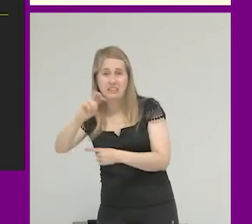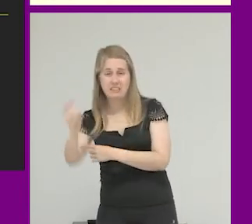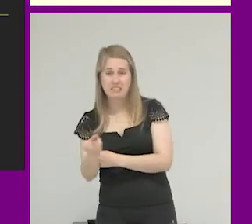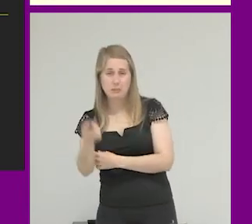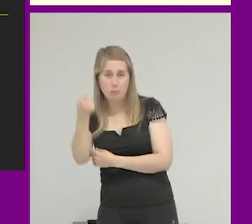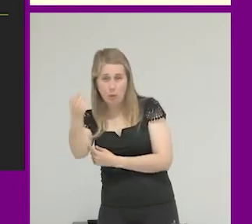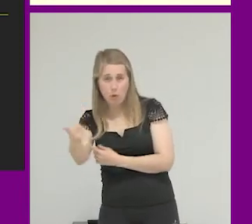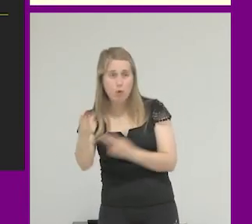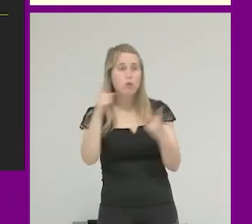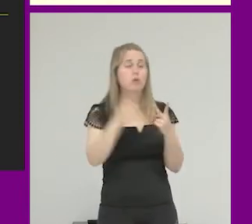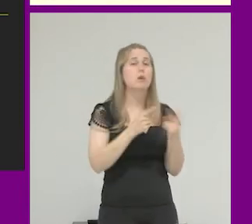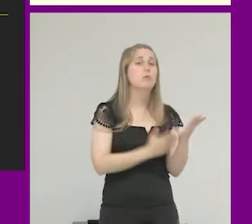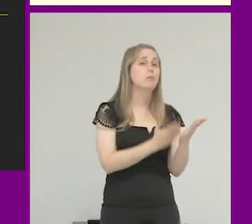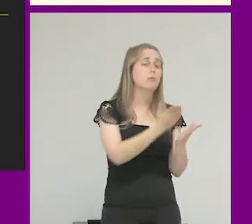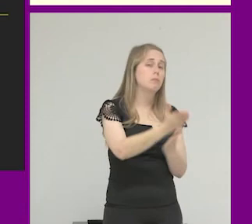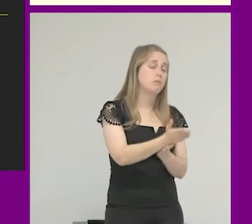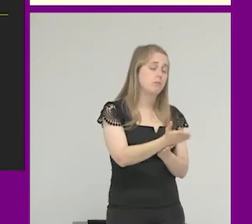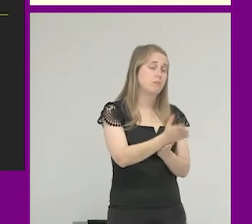pues hori,